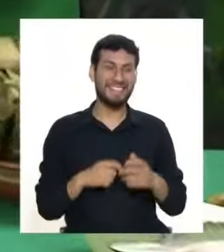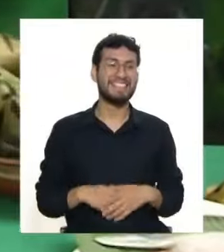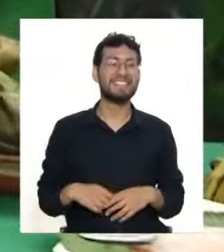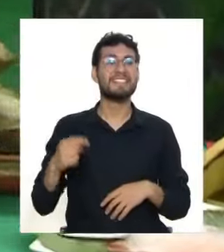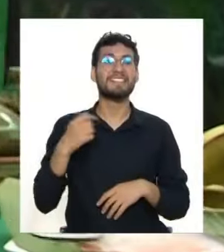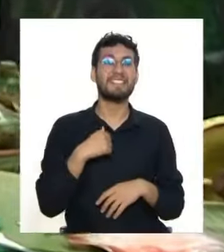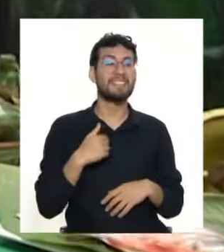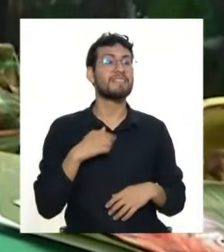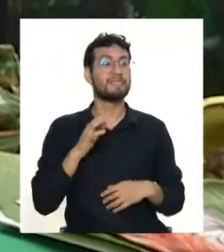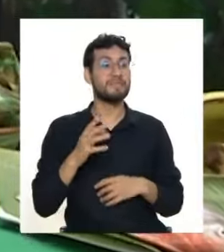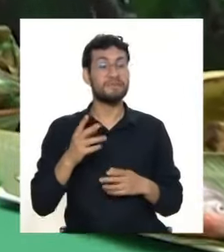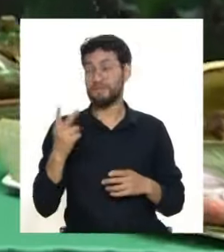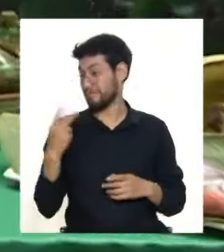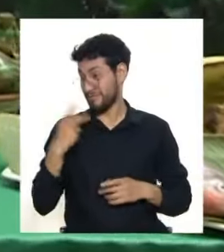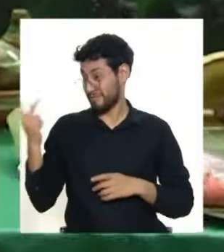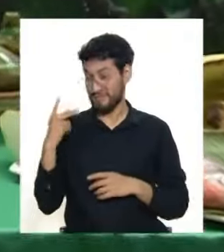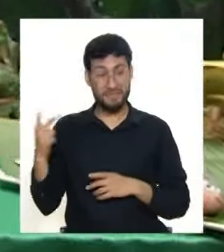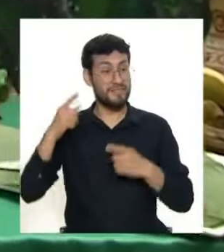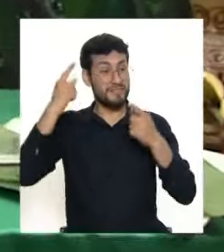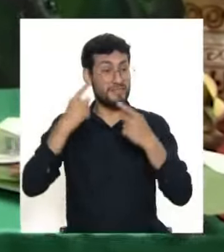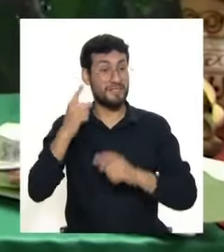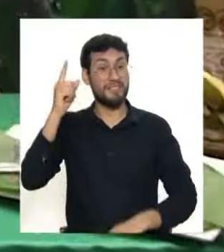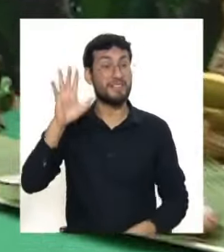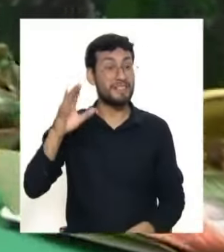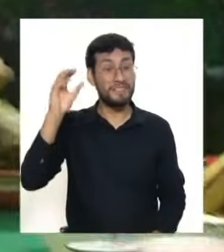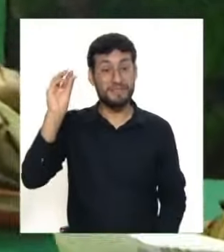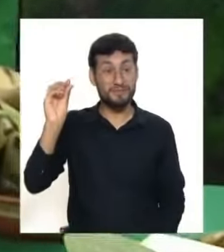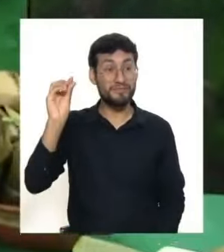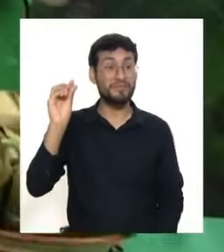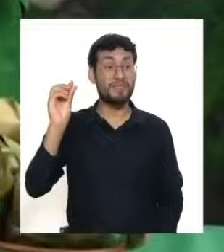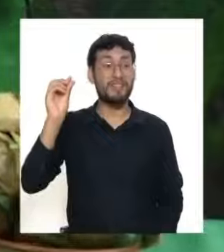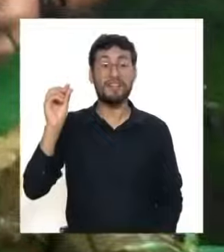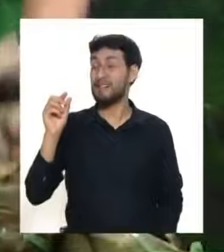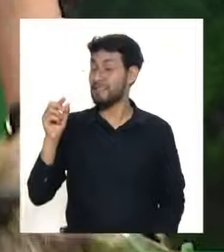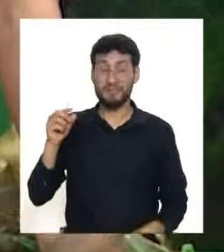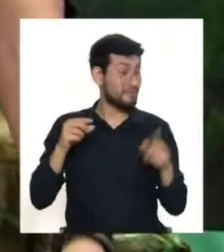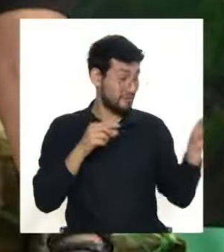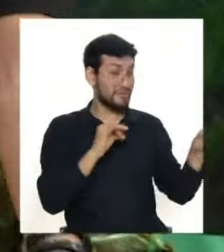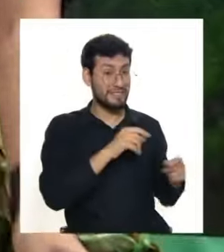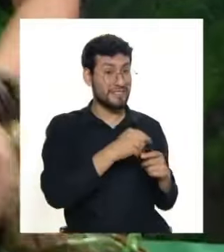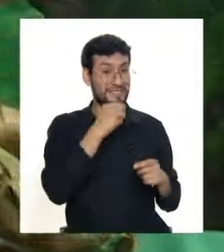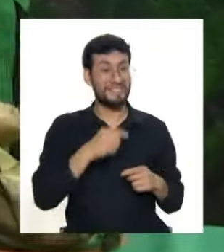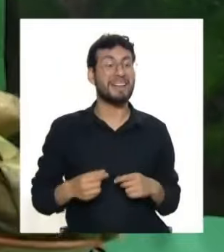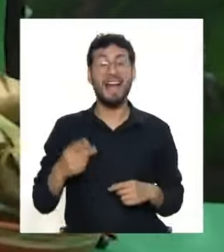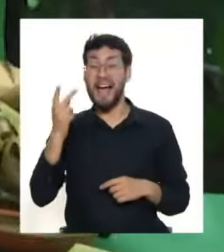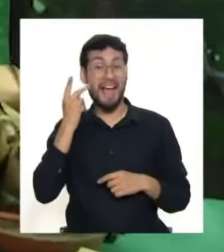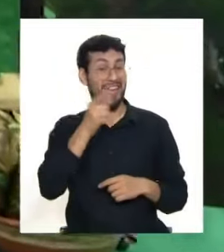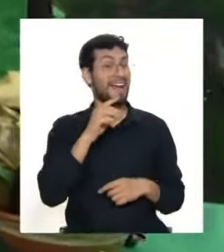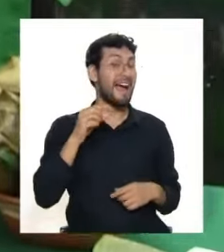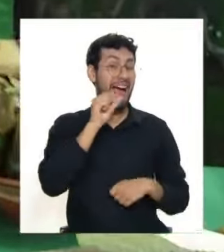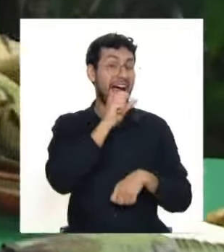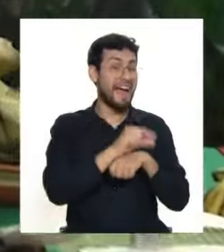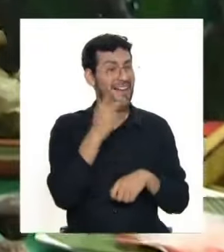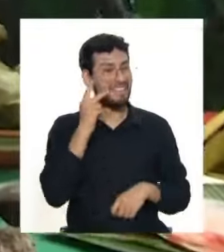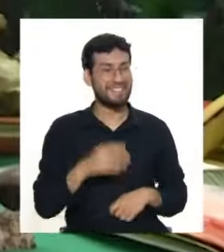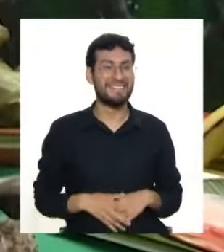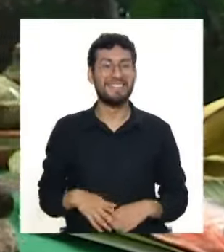Yo solita. Tranquilo. Los dos. Los dos, ya. A ver. Cabecita y ahí. Tú también, ya, sí, por no favor, hacerlo, los tres. Seguimos con esto.